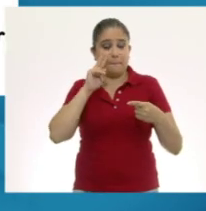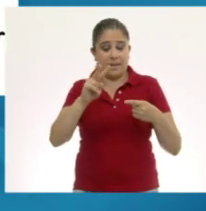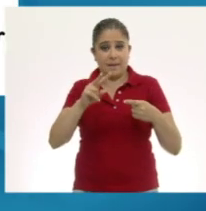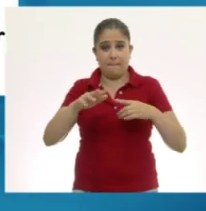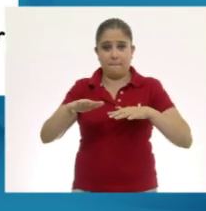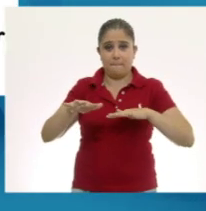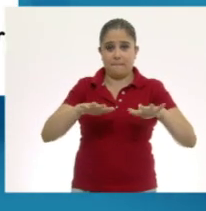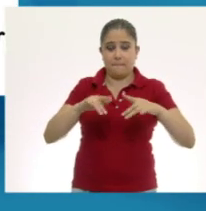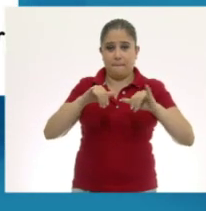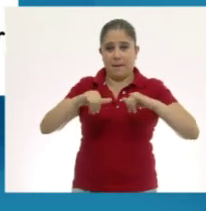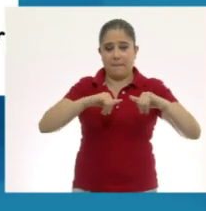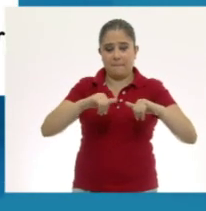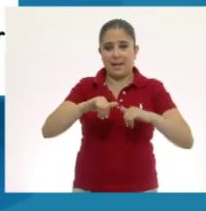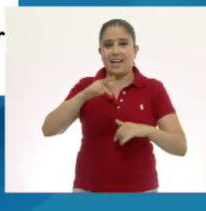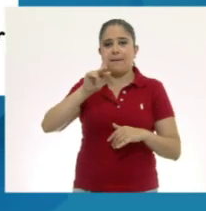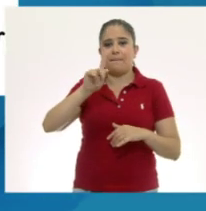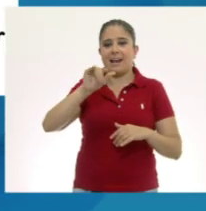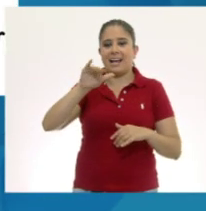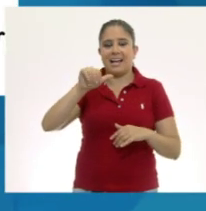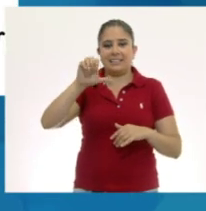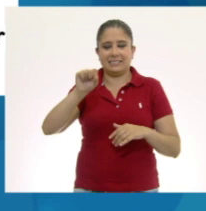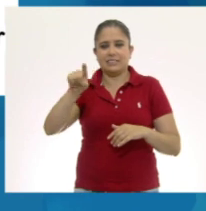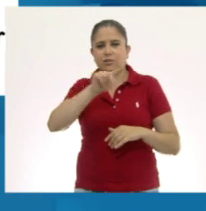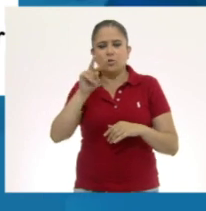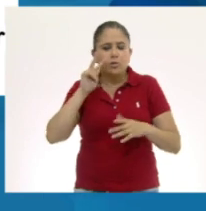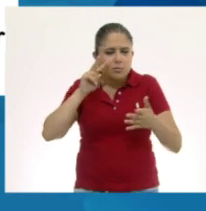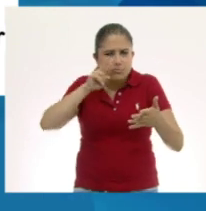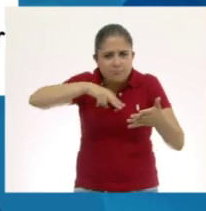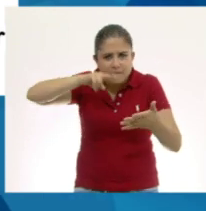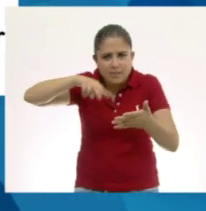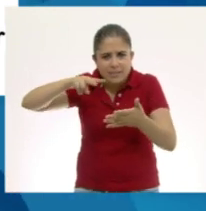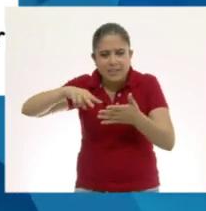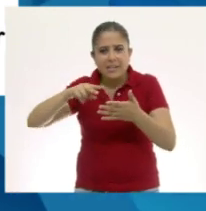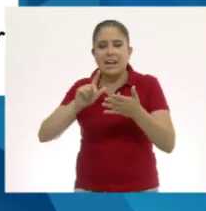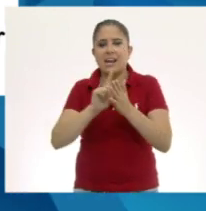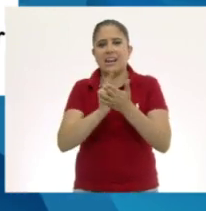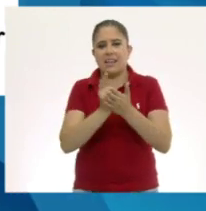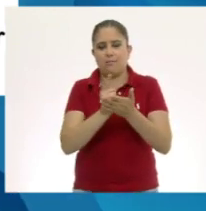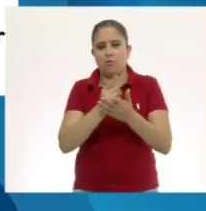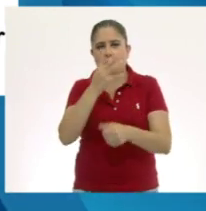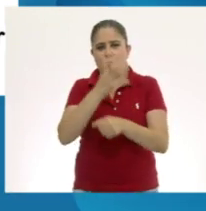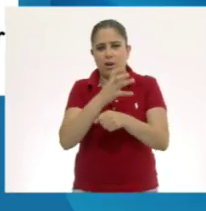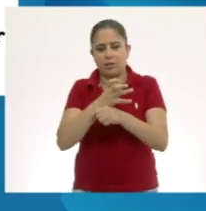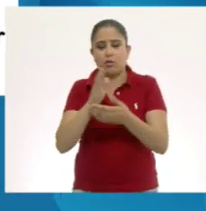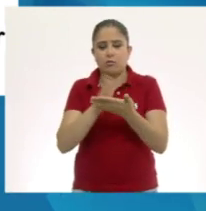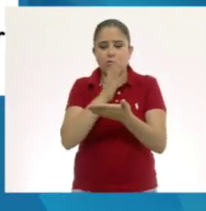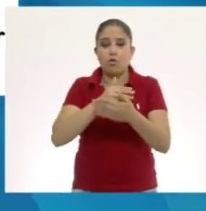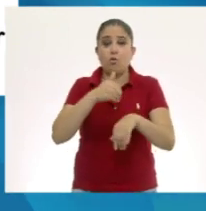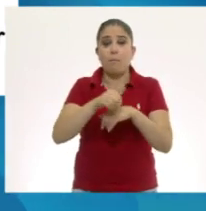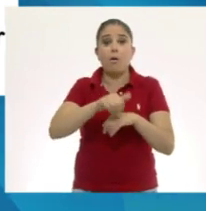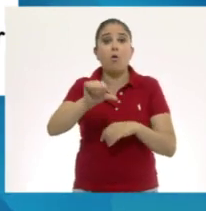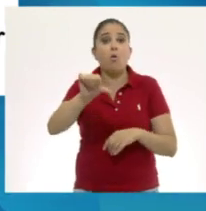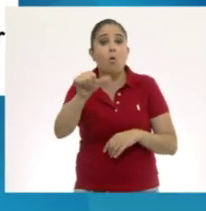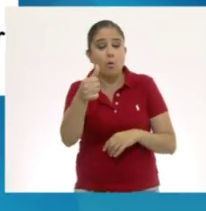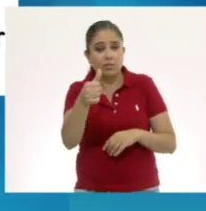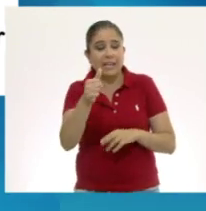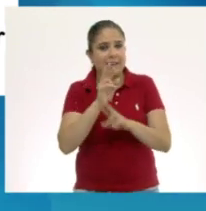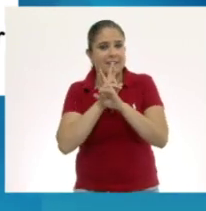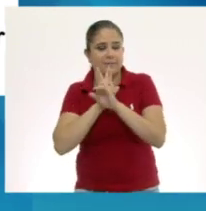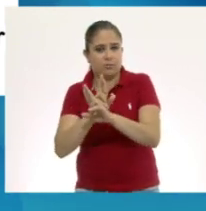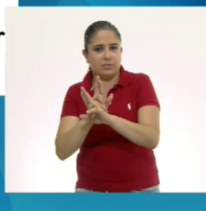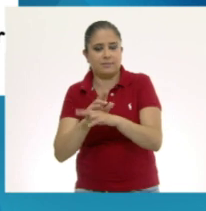Placas tectónicas, regiones sísmicas y principales volcanes del Atlas de México, 4º grado, página 11, y